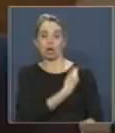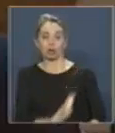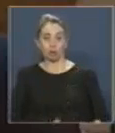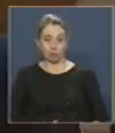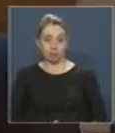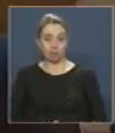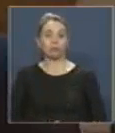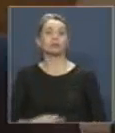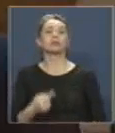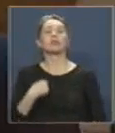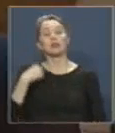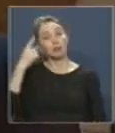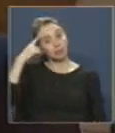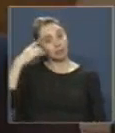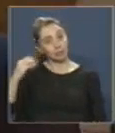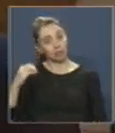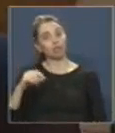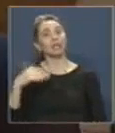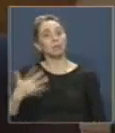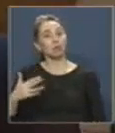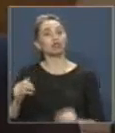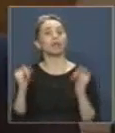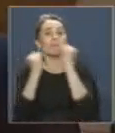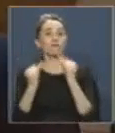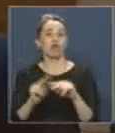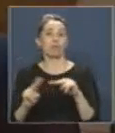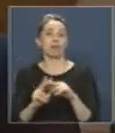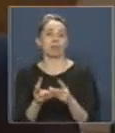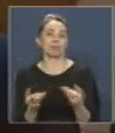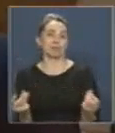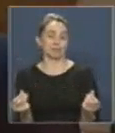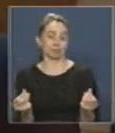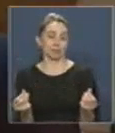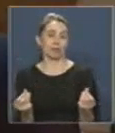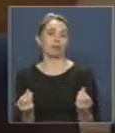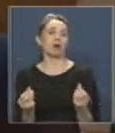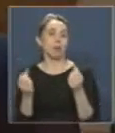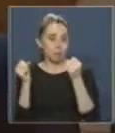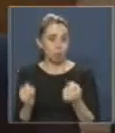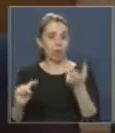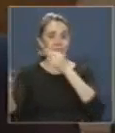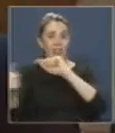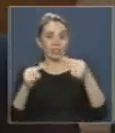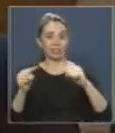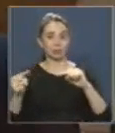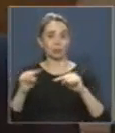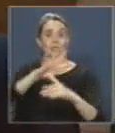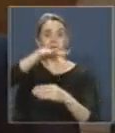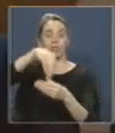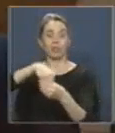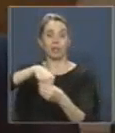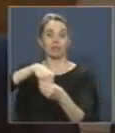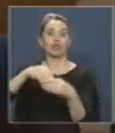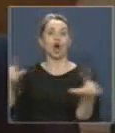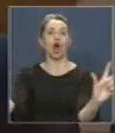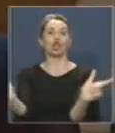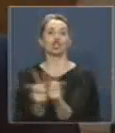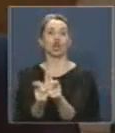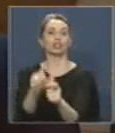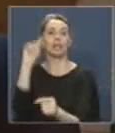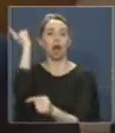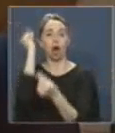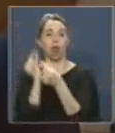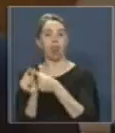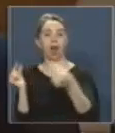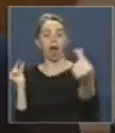por lo tanto creo que sería una salida importante y que espero que también la puedan discutir en el Consejo Nacional de la